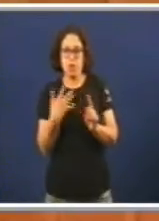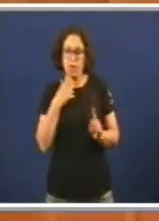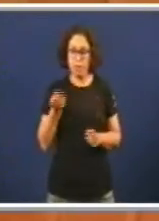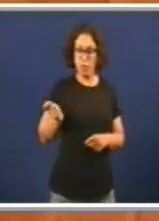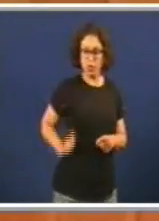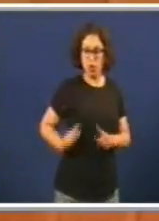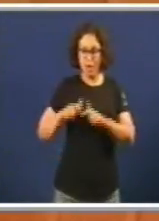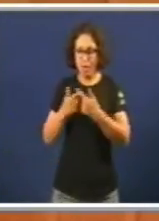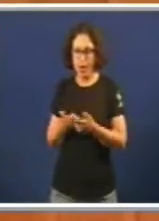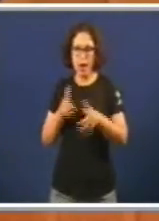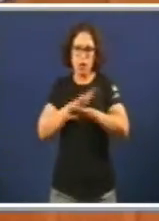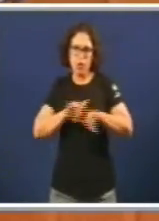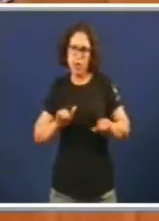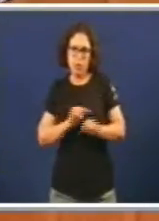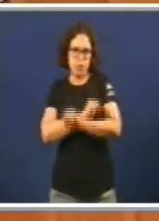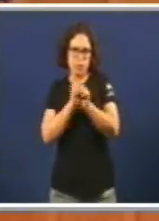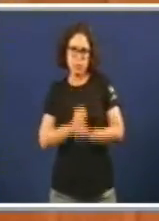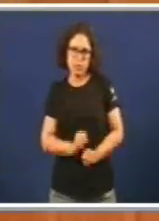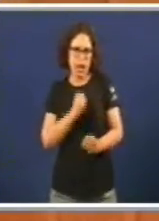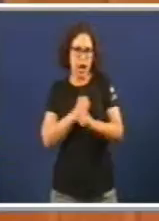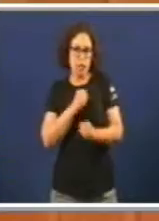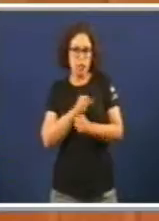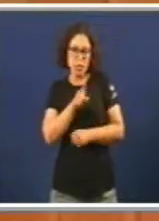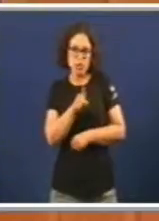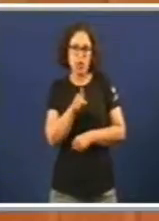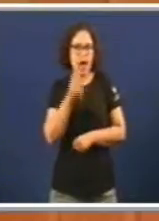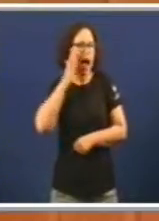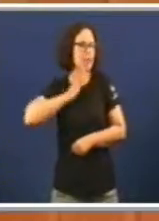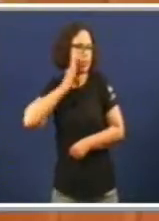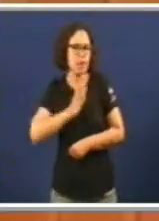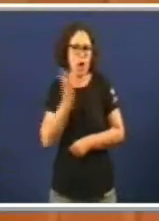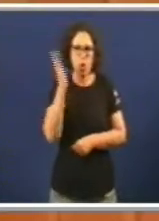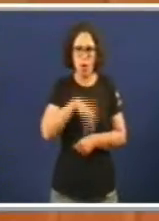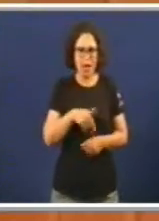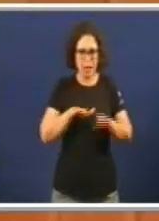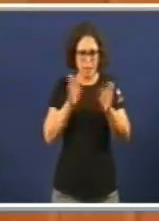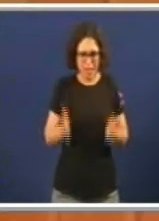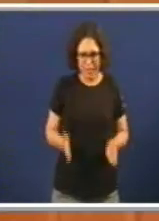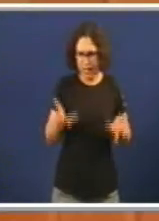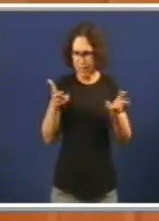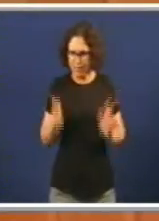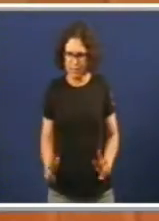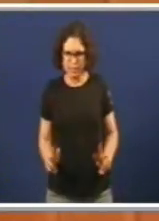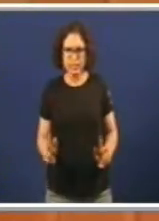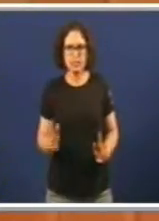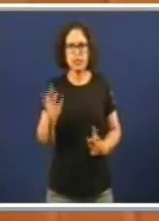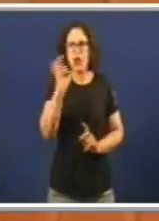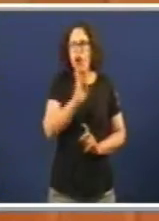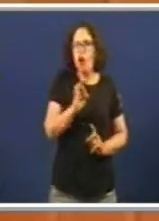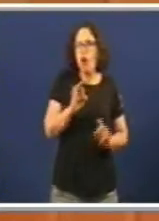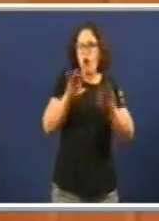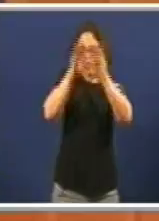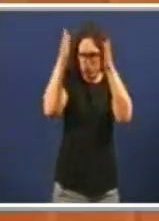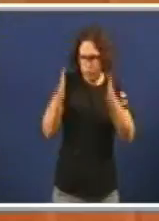vida familiar e da vida laboral. Iso non é a efectividade, nin cunha mesa, nin cunha silla, nin con parte do formigón.